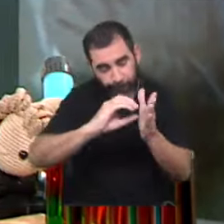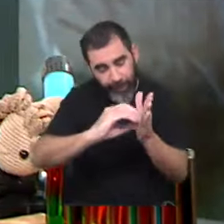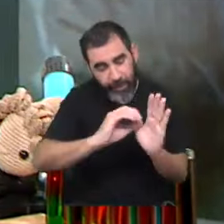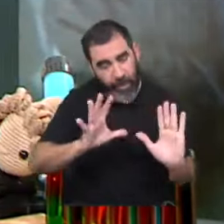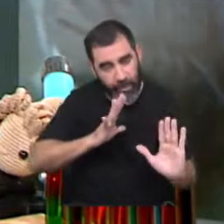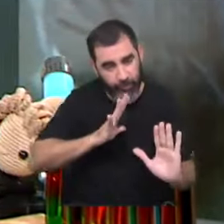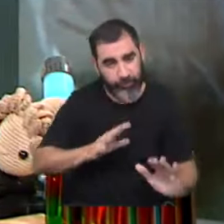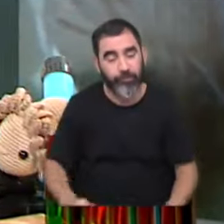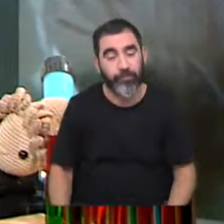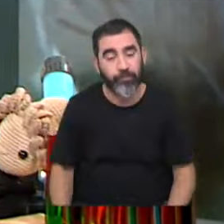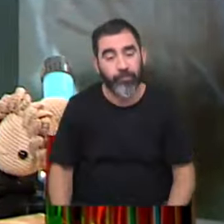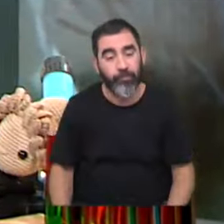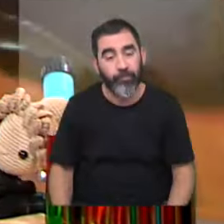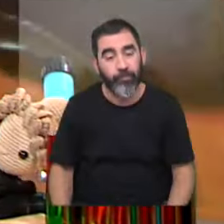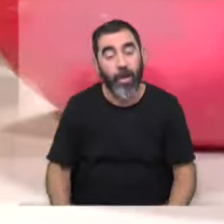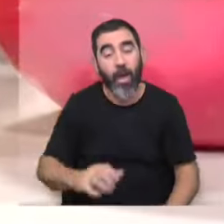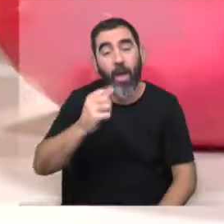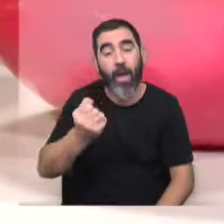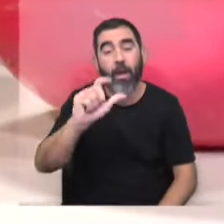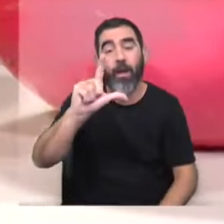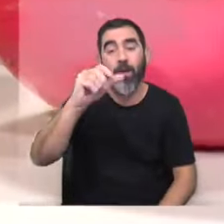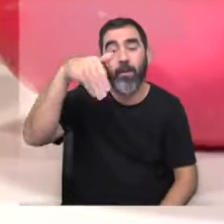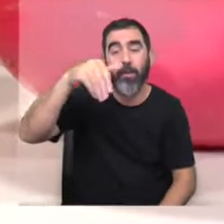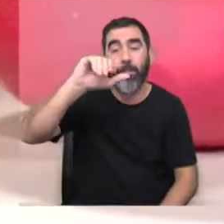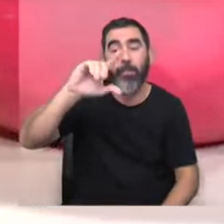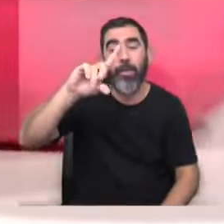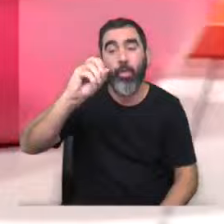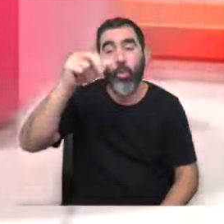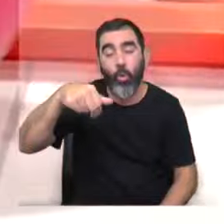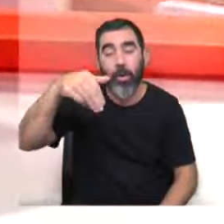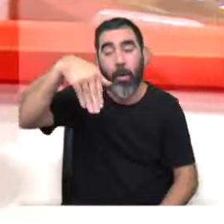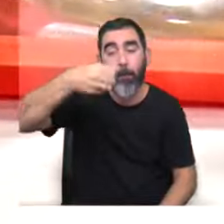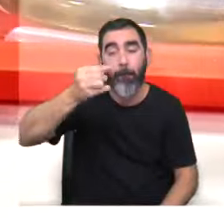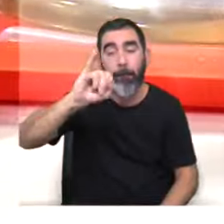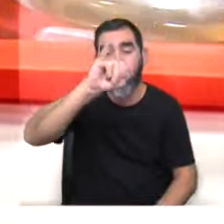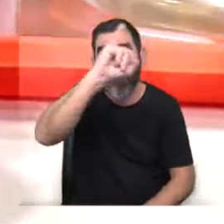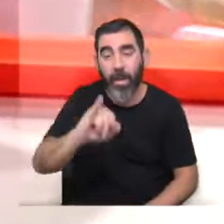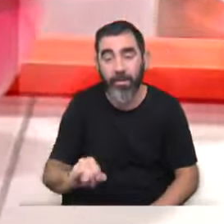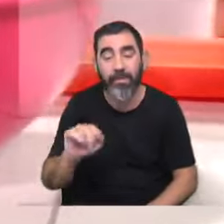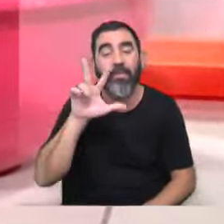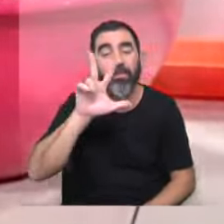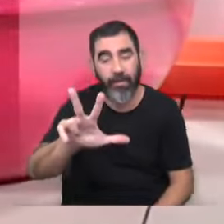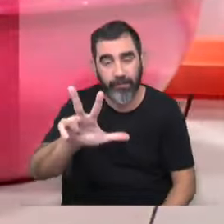experimento. ¿Una? Y vamos a poner almidón de maíz. 3, ¿verdad? Era. Poníamos la mitad.